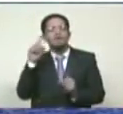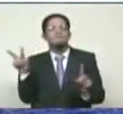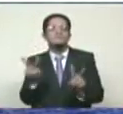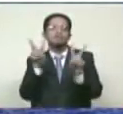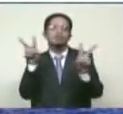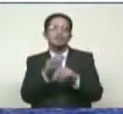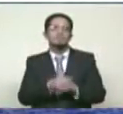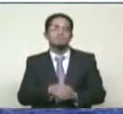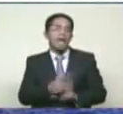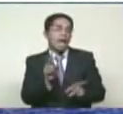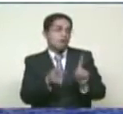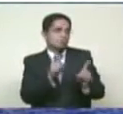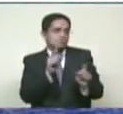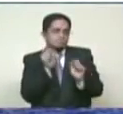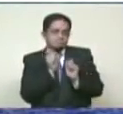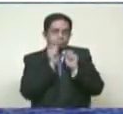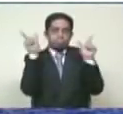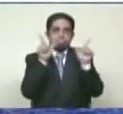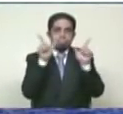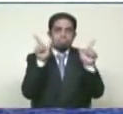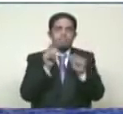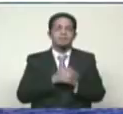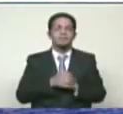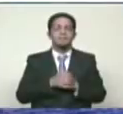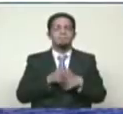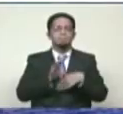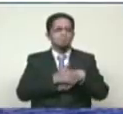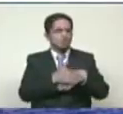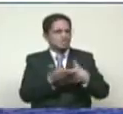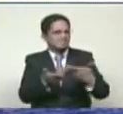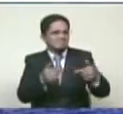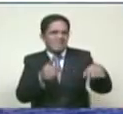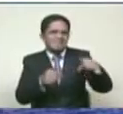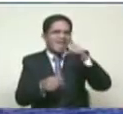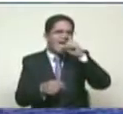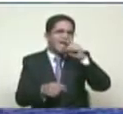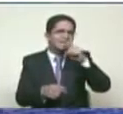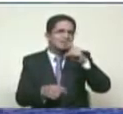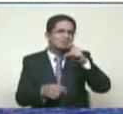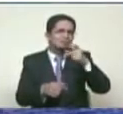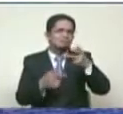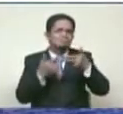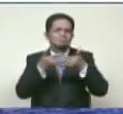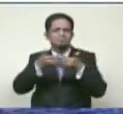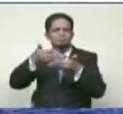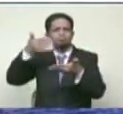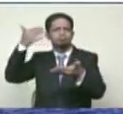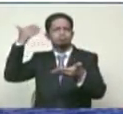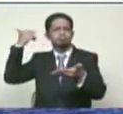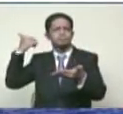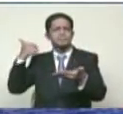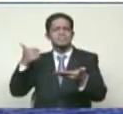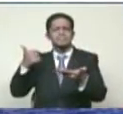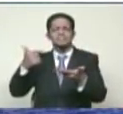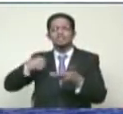algunas milagrosas, porque en este año que ha pasado nos han hecho de